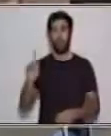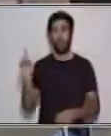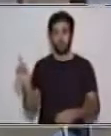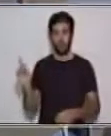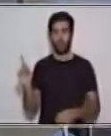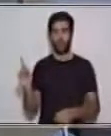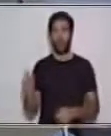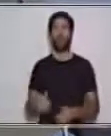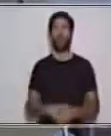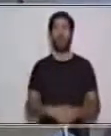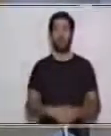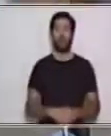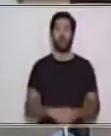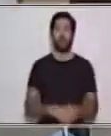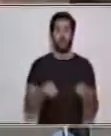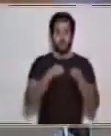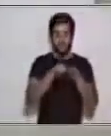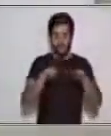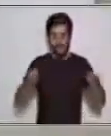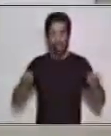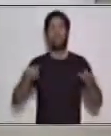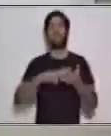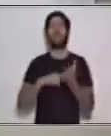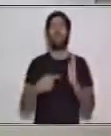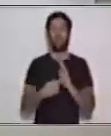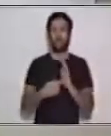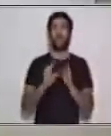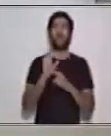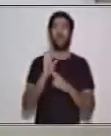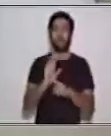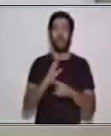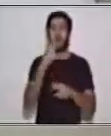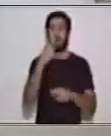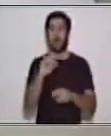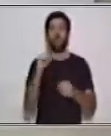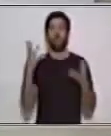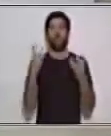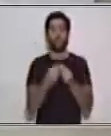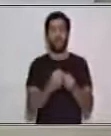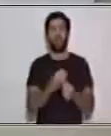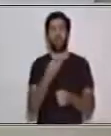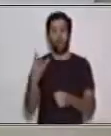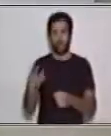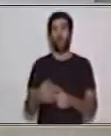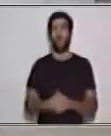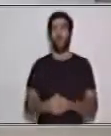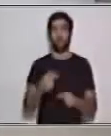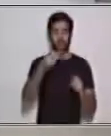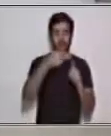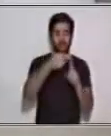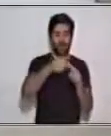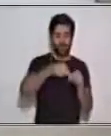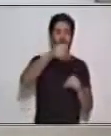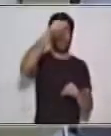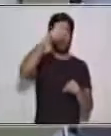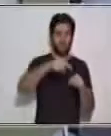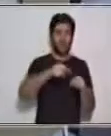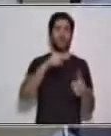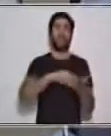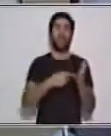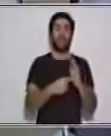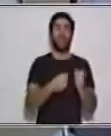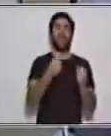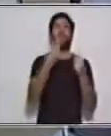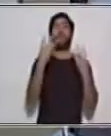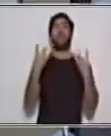Entonces, el eje horizontal está representando la cantidad de hermanos. Y el eje vertical representará la frecuencia, quiere